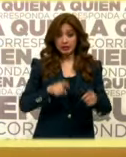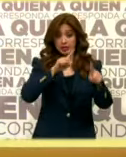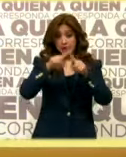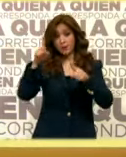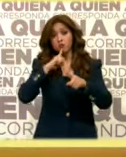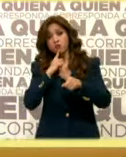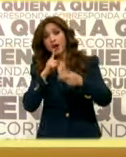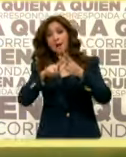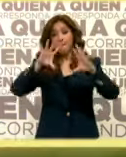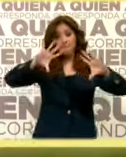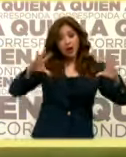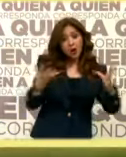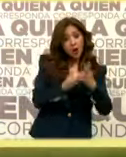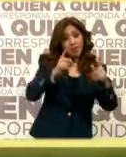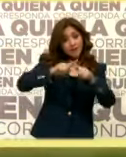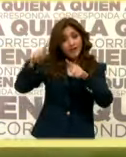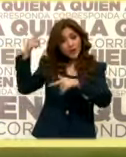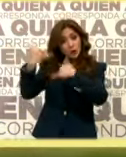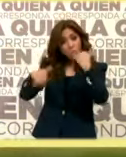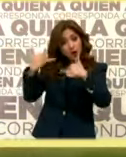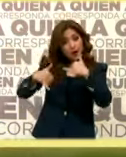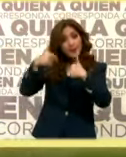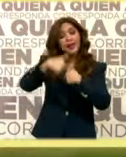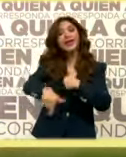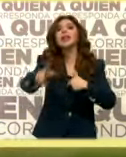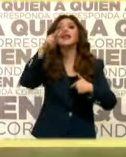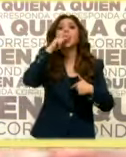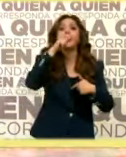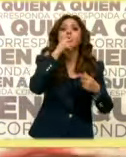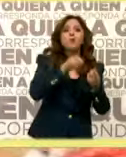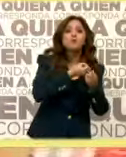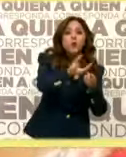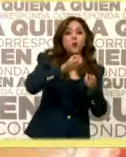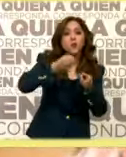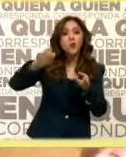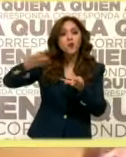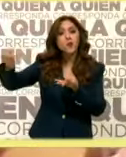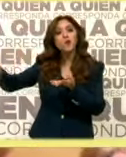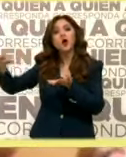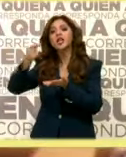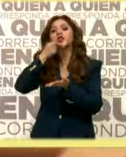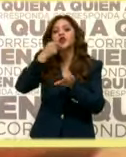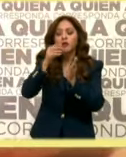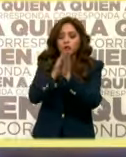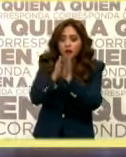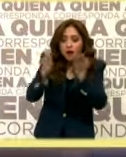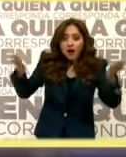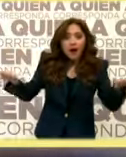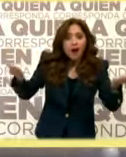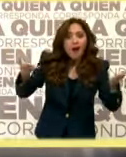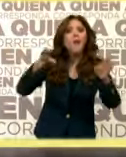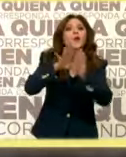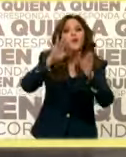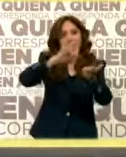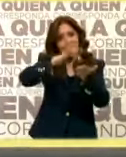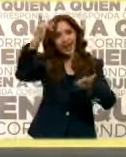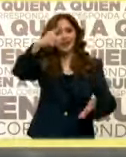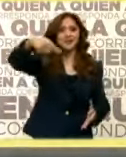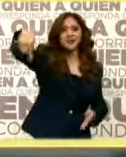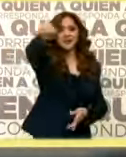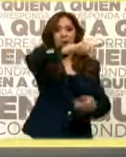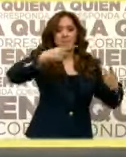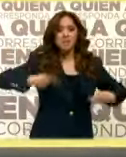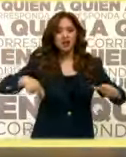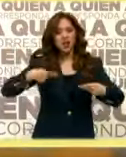muñecas, balones y otros juguetes tendrán un destino en esta Navidad, donde los niños podrán abrir un obsequio gracias al apoyo de la hinchada que